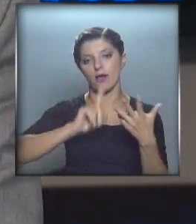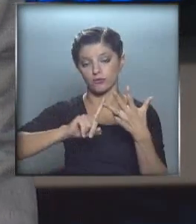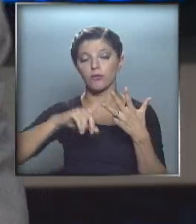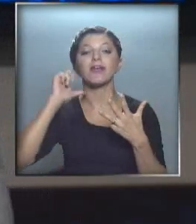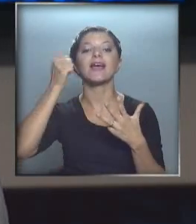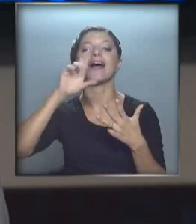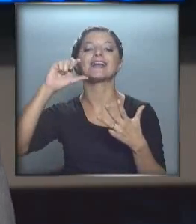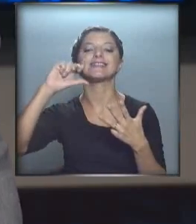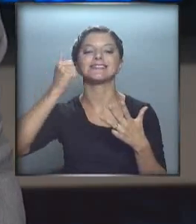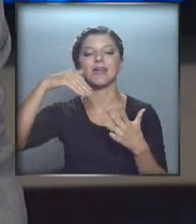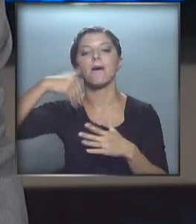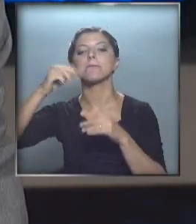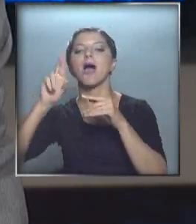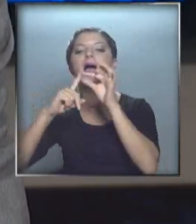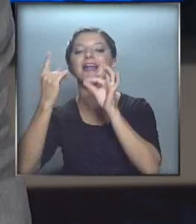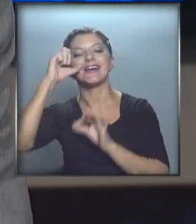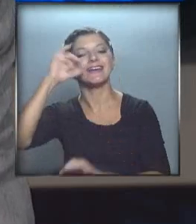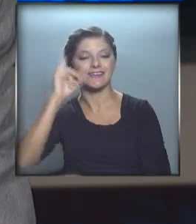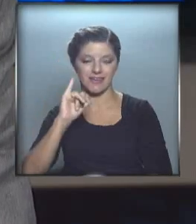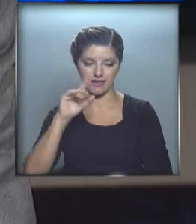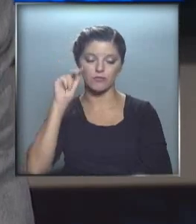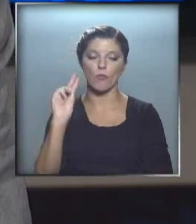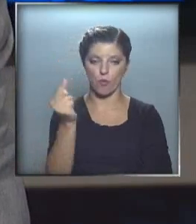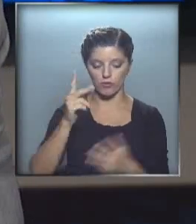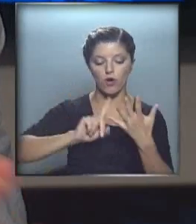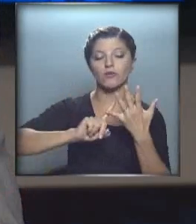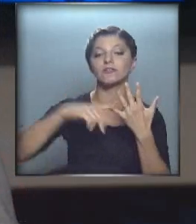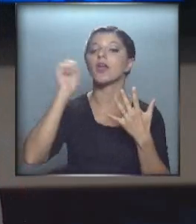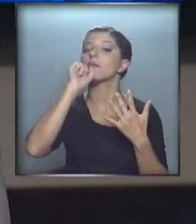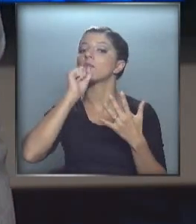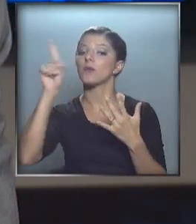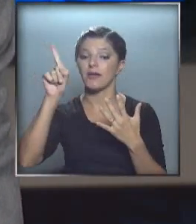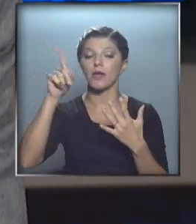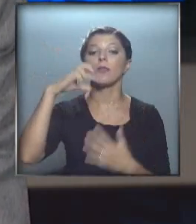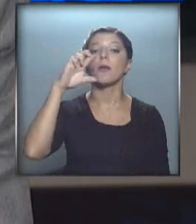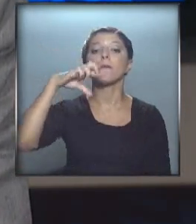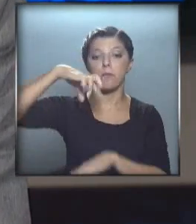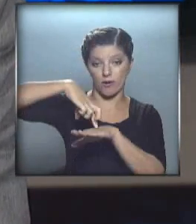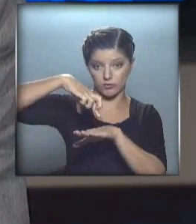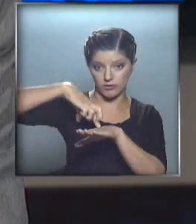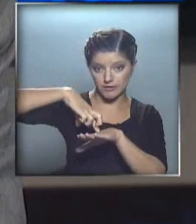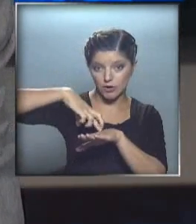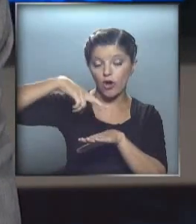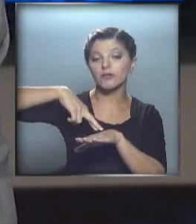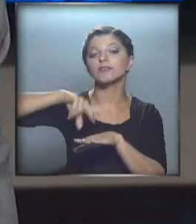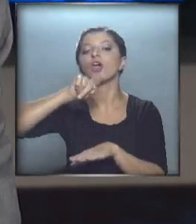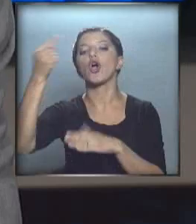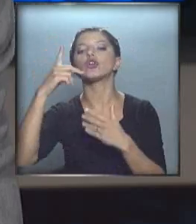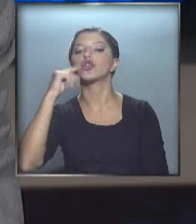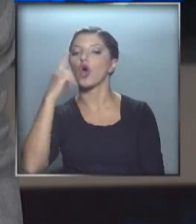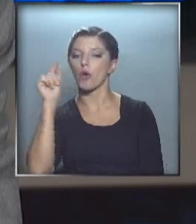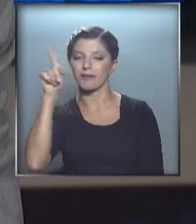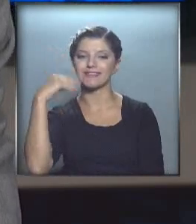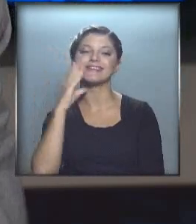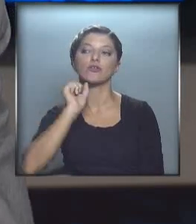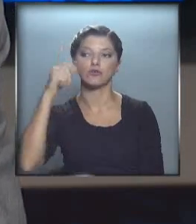García Márquez, por supuesto, de Cheo Feliciano, este cantante de Puerto Rico, y de Ernesto Laclau, el intelectual que vivió durante mucho tiempo en el